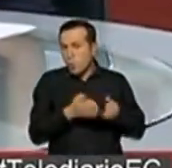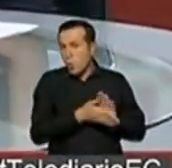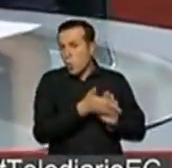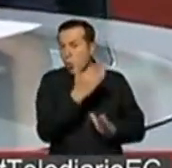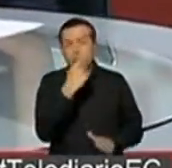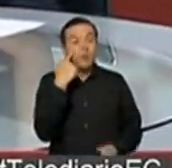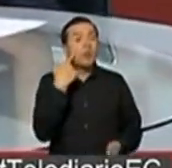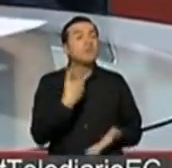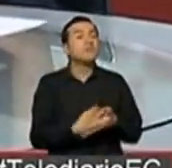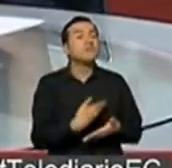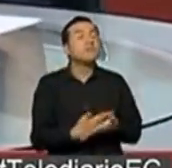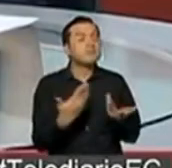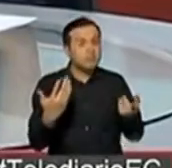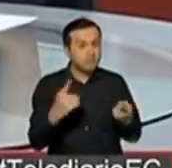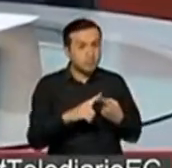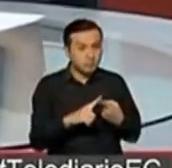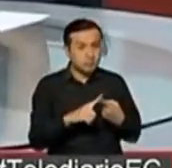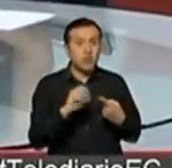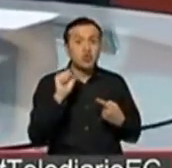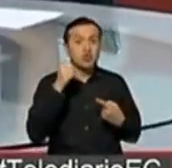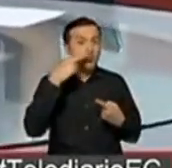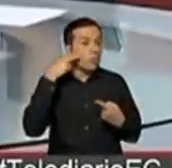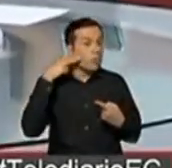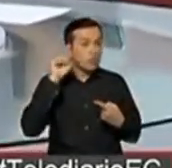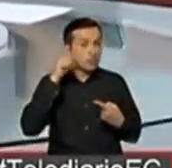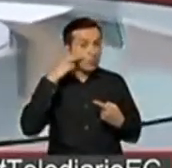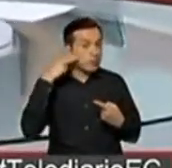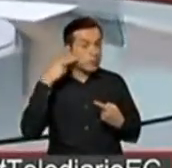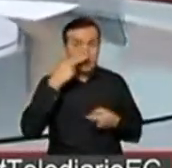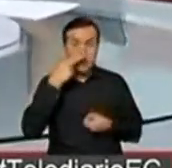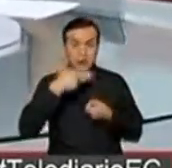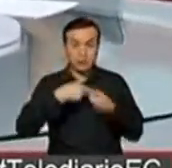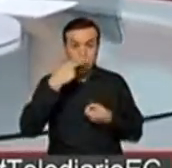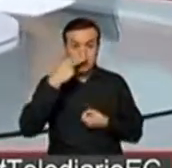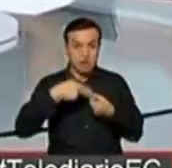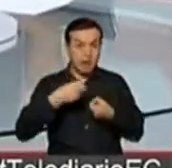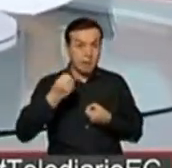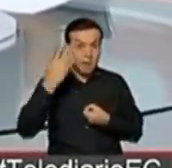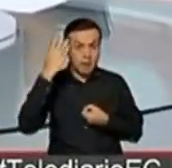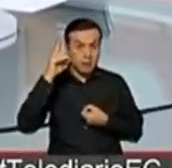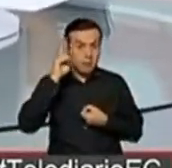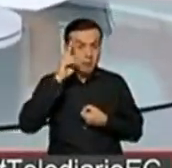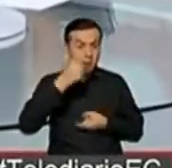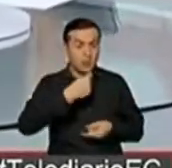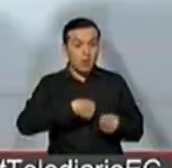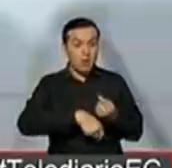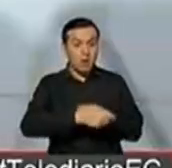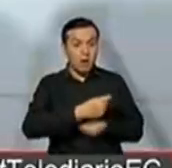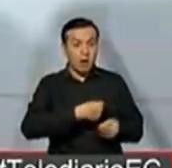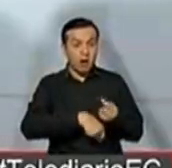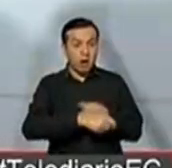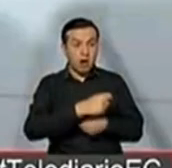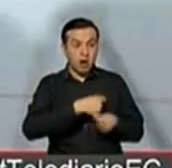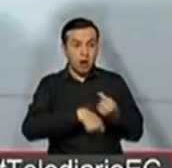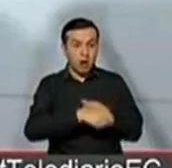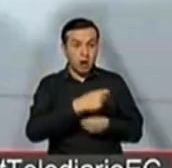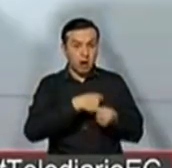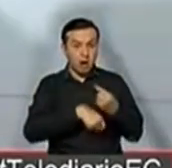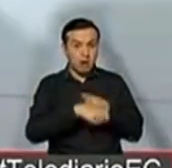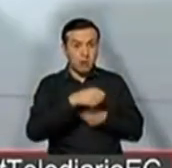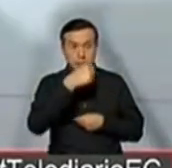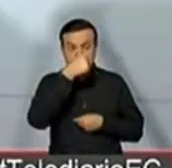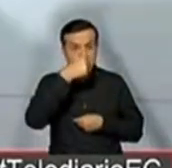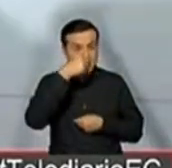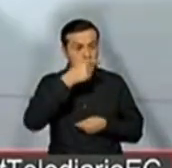En la refinería de Chuchufindi, de donde la gasolina blanca se les vende a los traficantes de